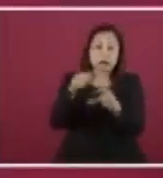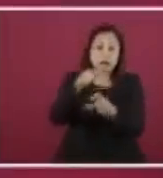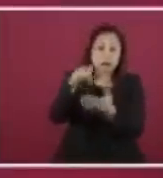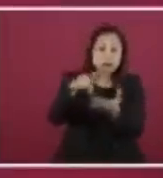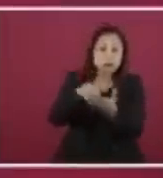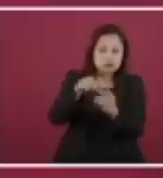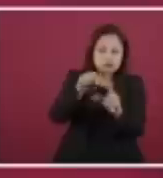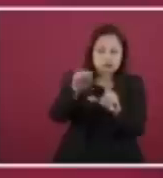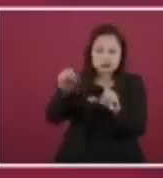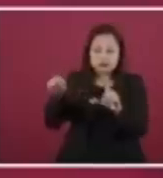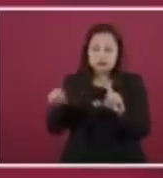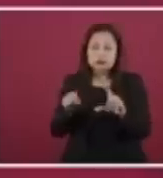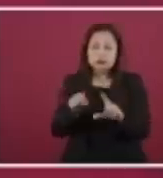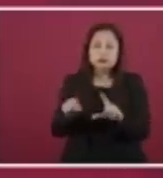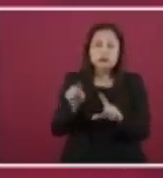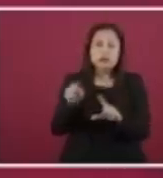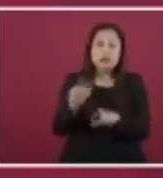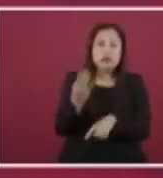regidores.